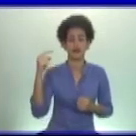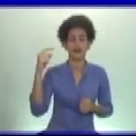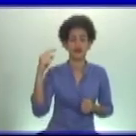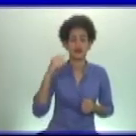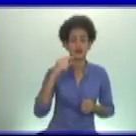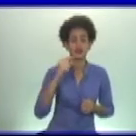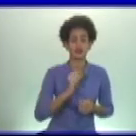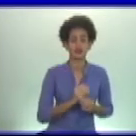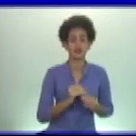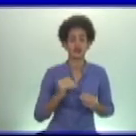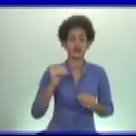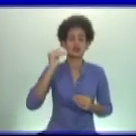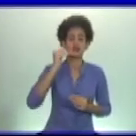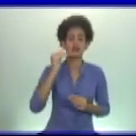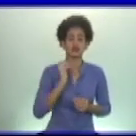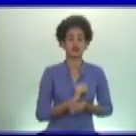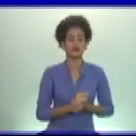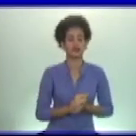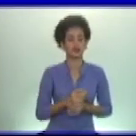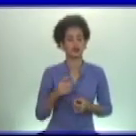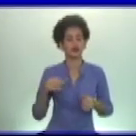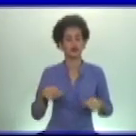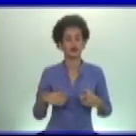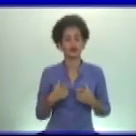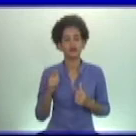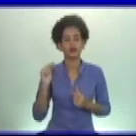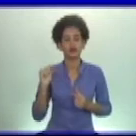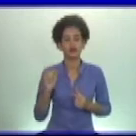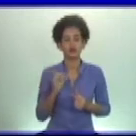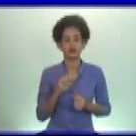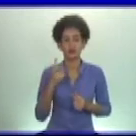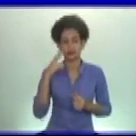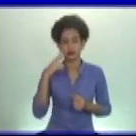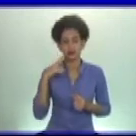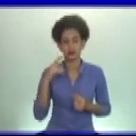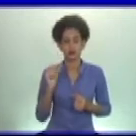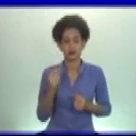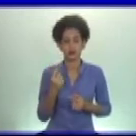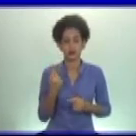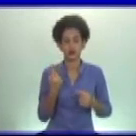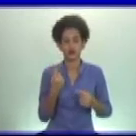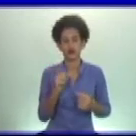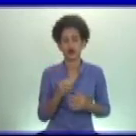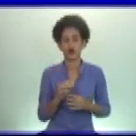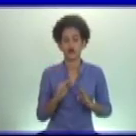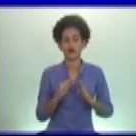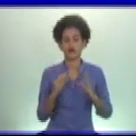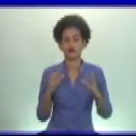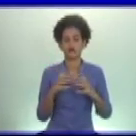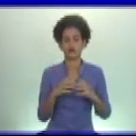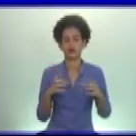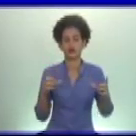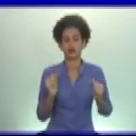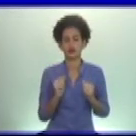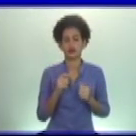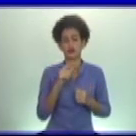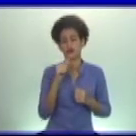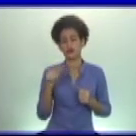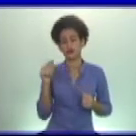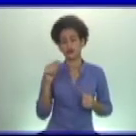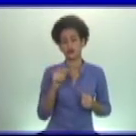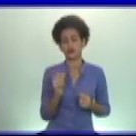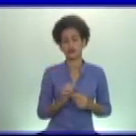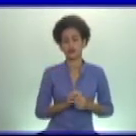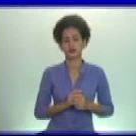y creciente. Para que se cumpla esta condición, debo buscar el intervalo abierto tanto en infinito como en el